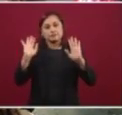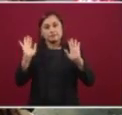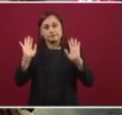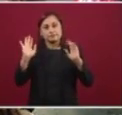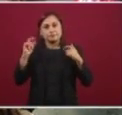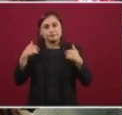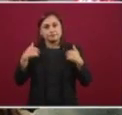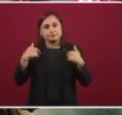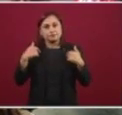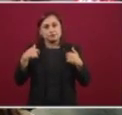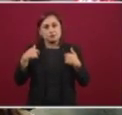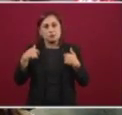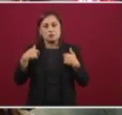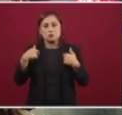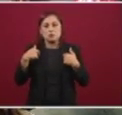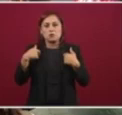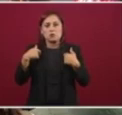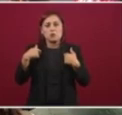no veo